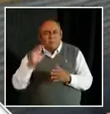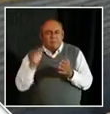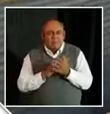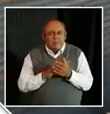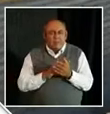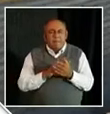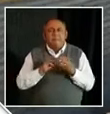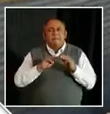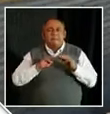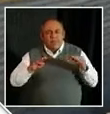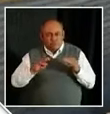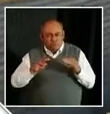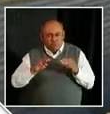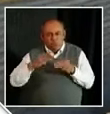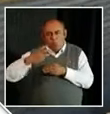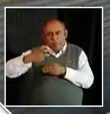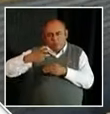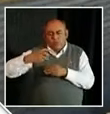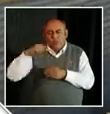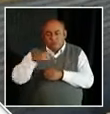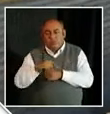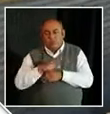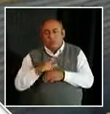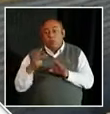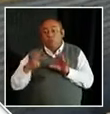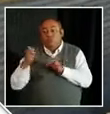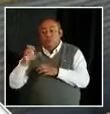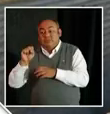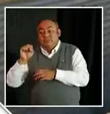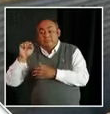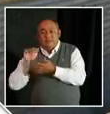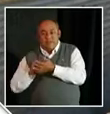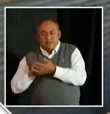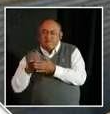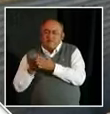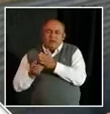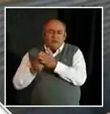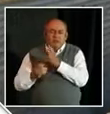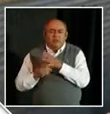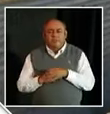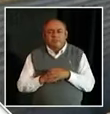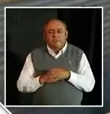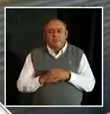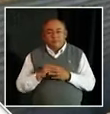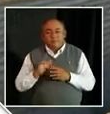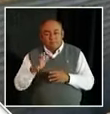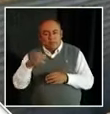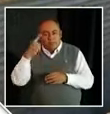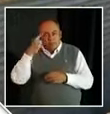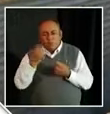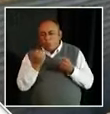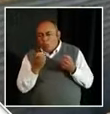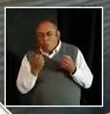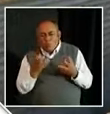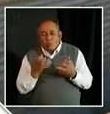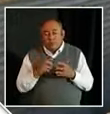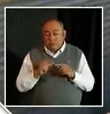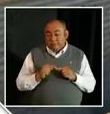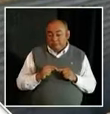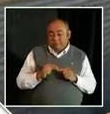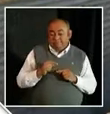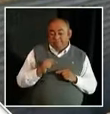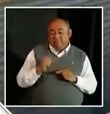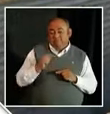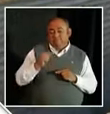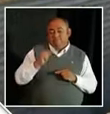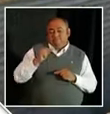metros cúbicos de los 860,000 que faltan. La altura que tenemos lograda a la fecha es la altura que